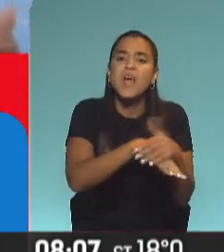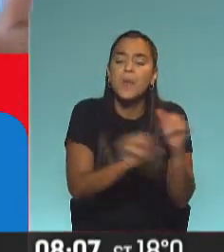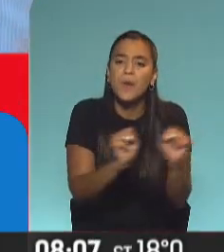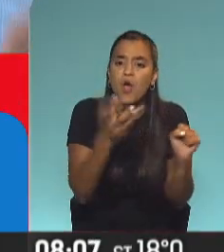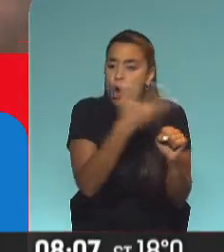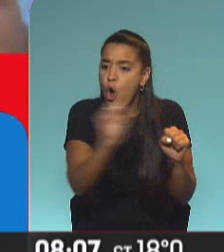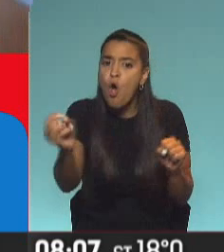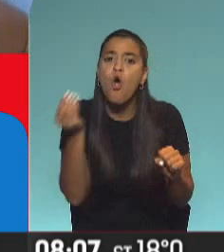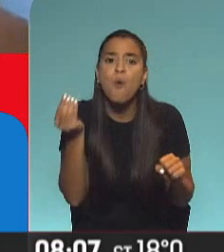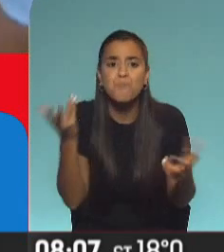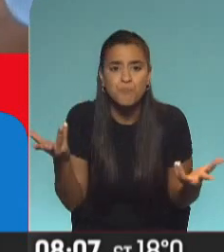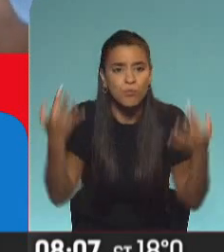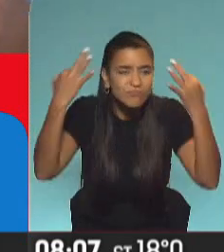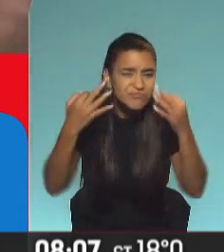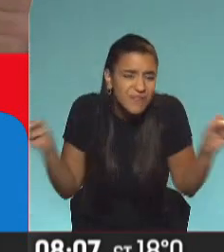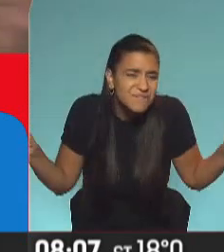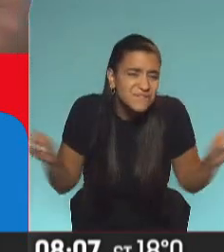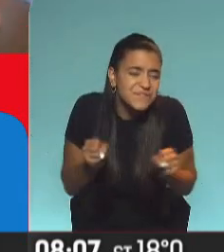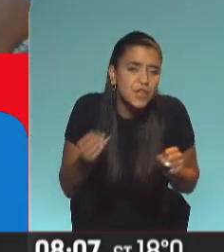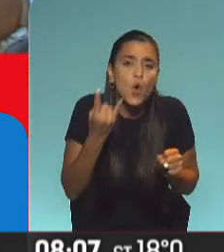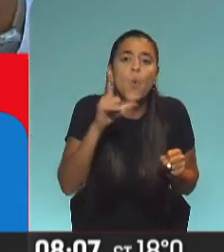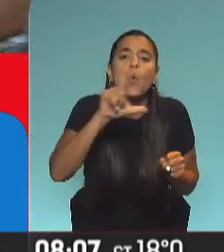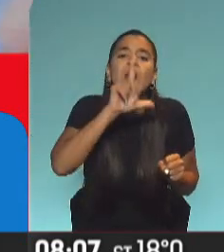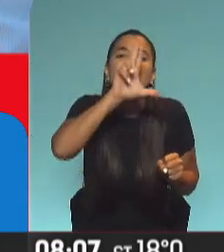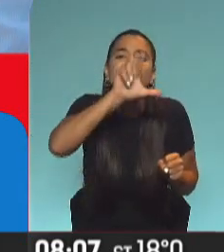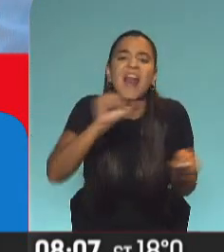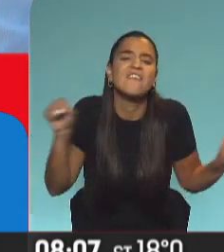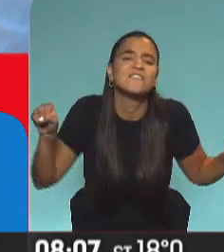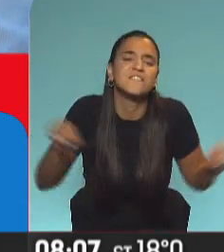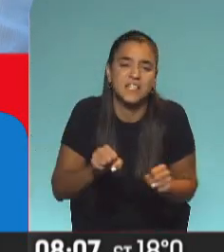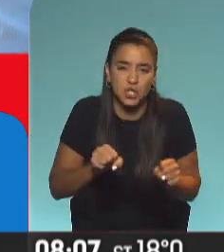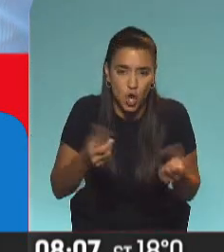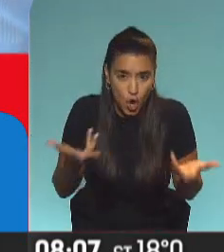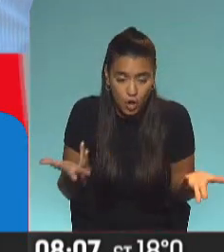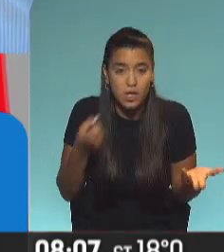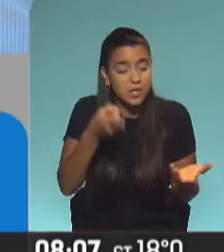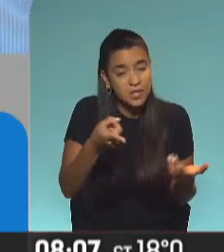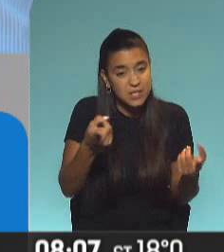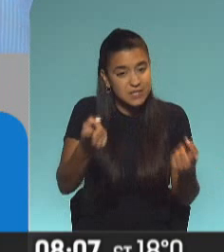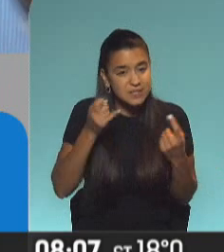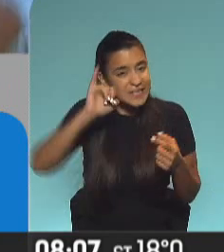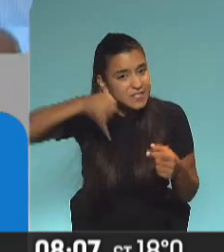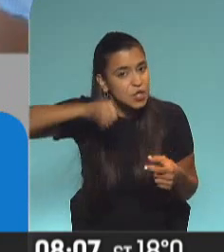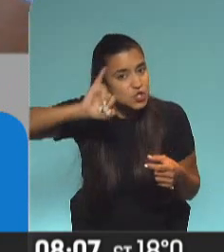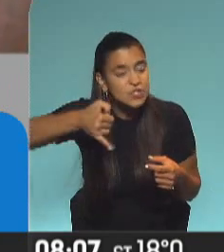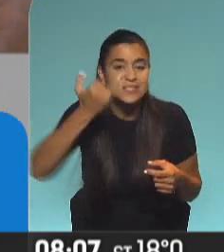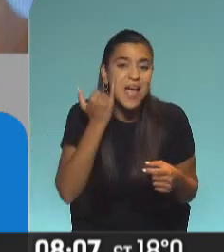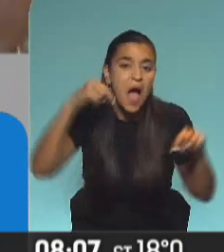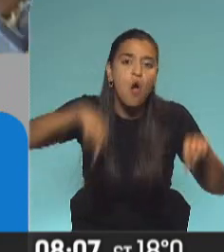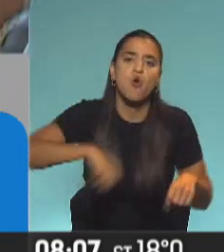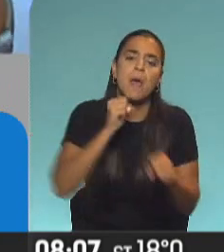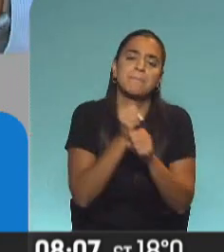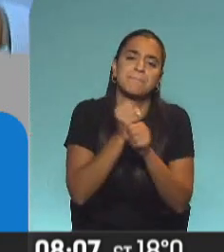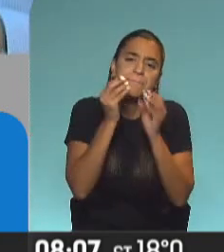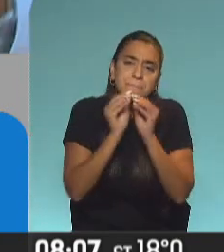del traslado en condiciones de ultrafrío, para lo cual se necesita una logística que sin ningún lugar a dudas hay que empezar ya mismo a trabajar